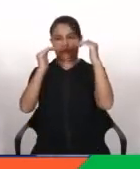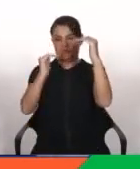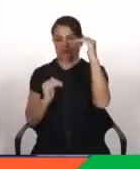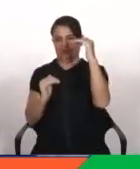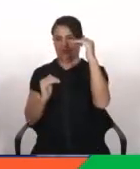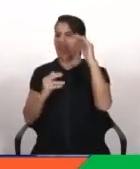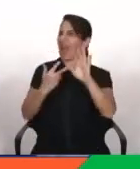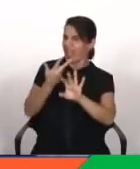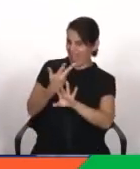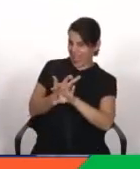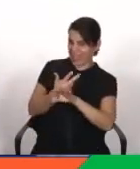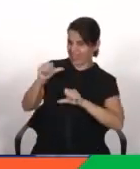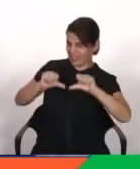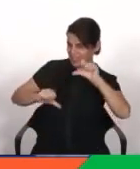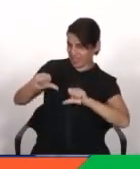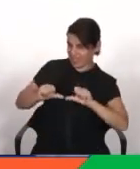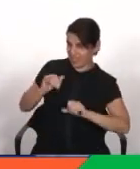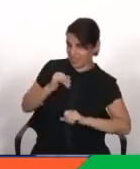Sí.